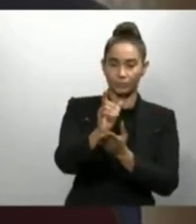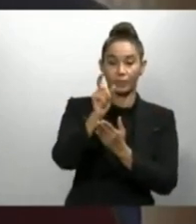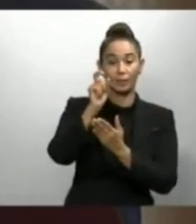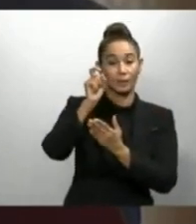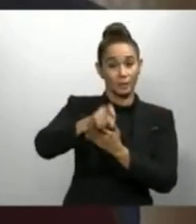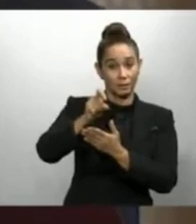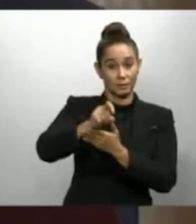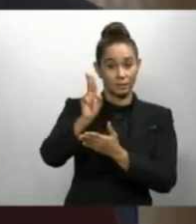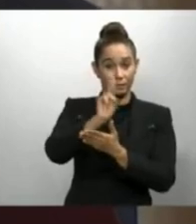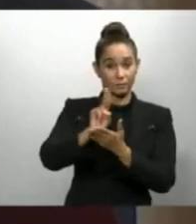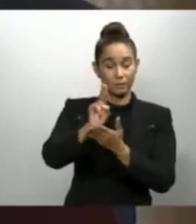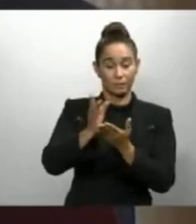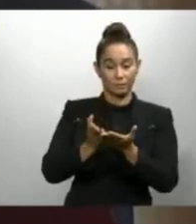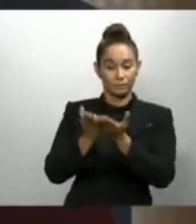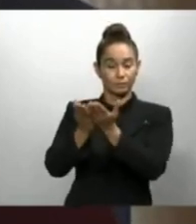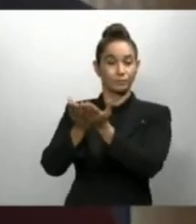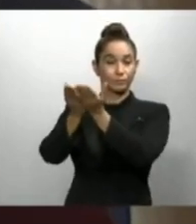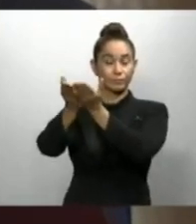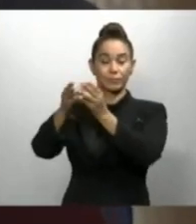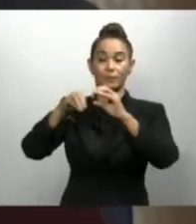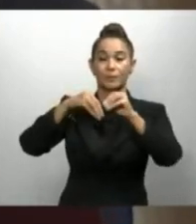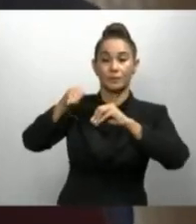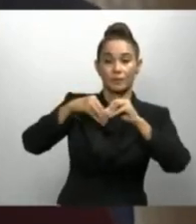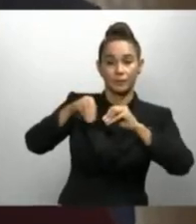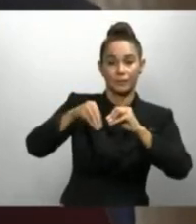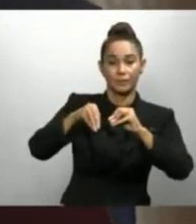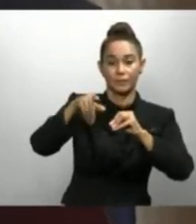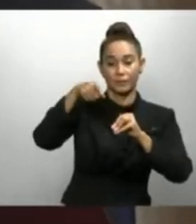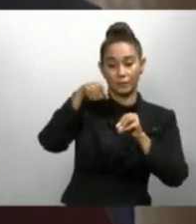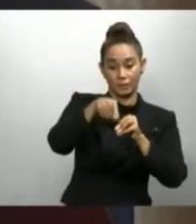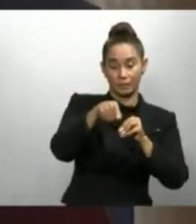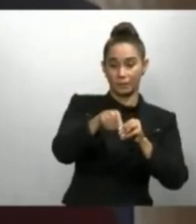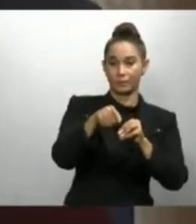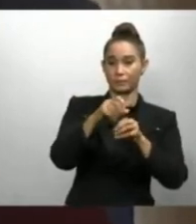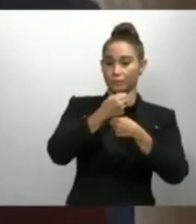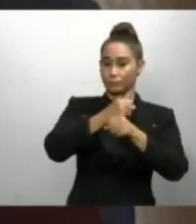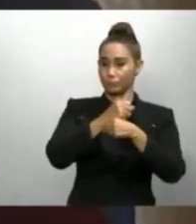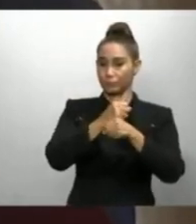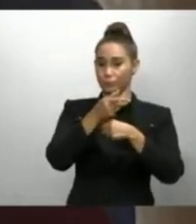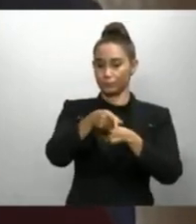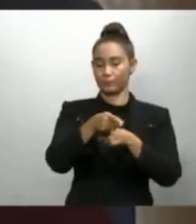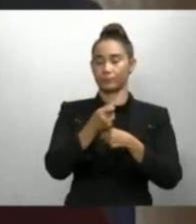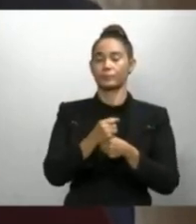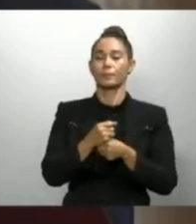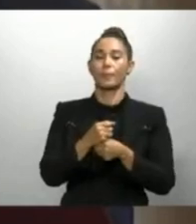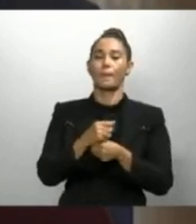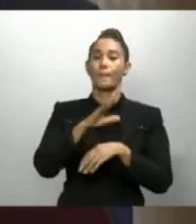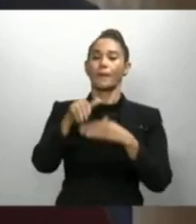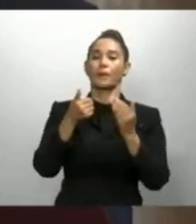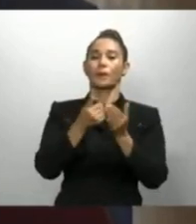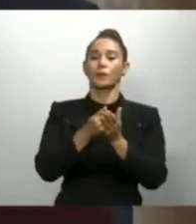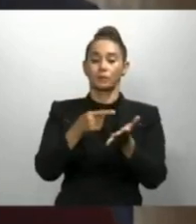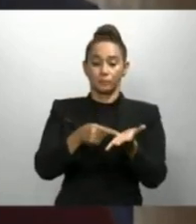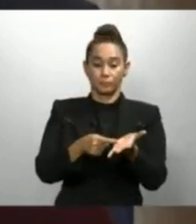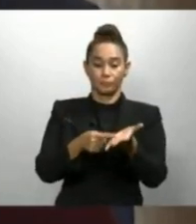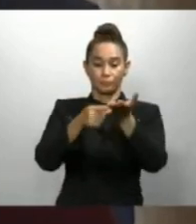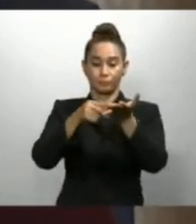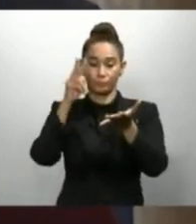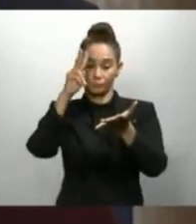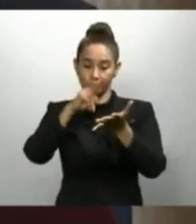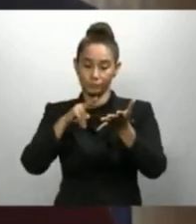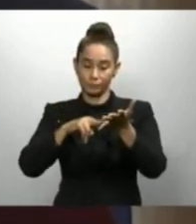indispensable para transportar y comercializar estos tipos de precursores cuando la desnaturalización